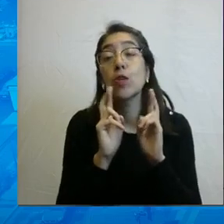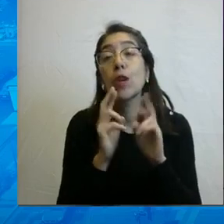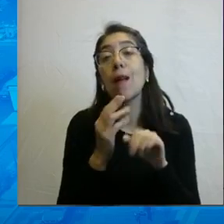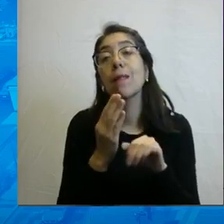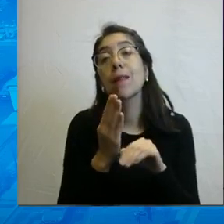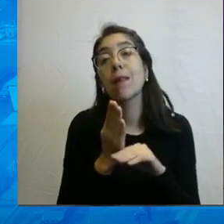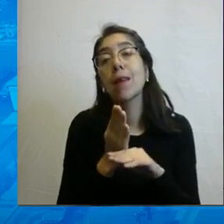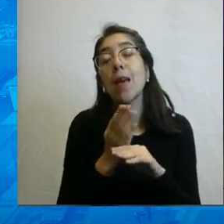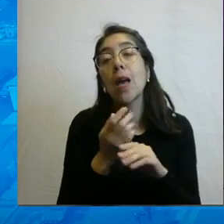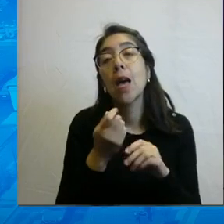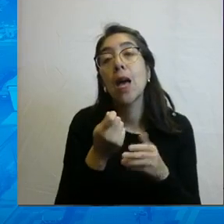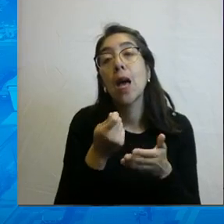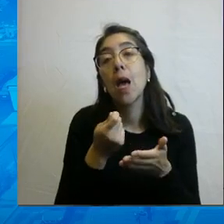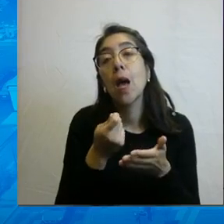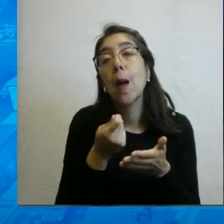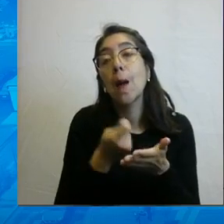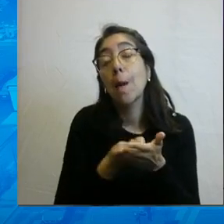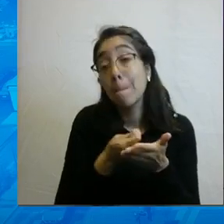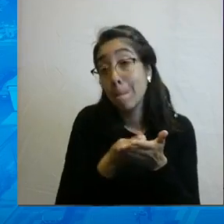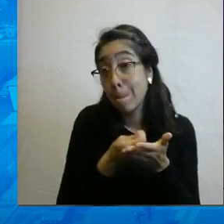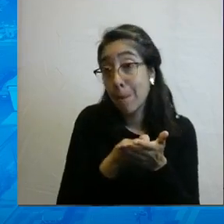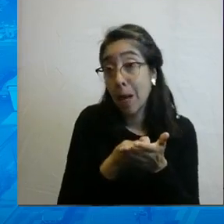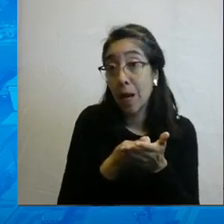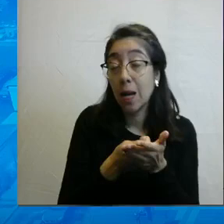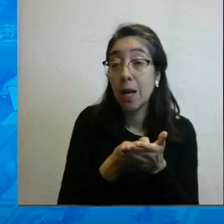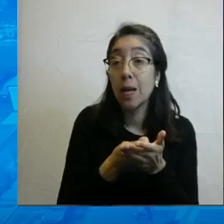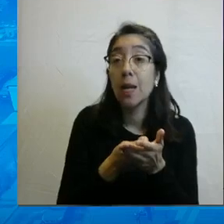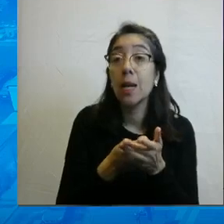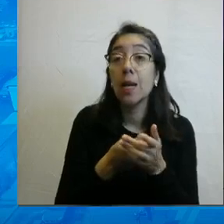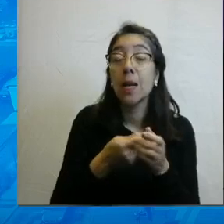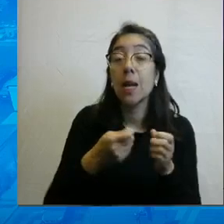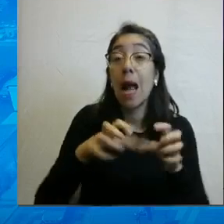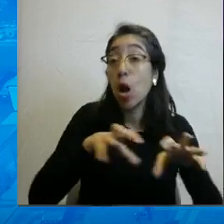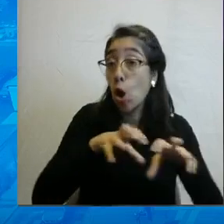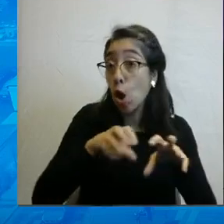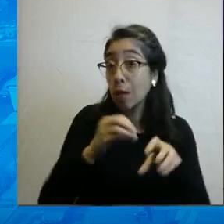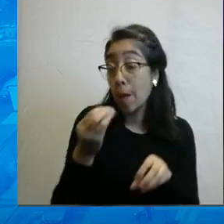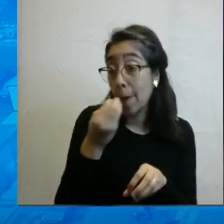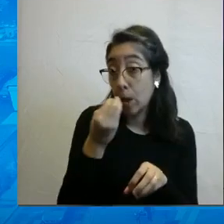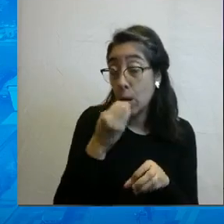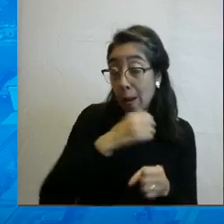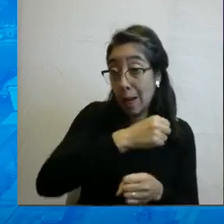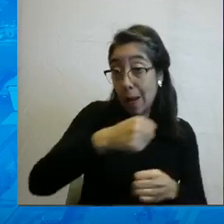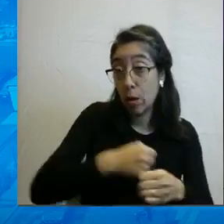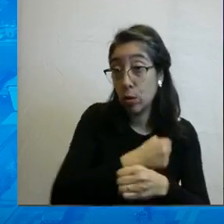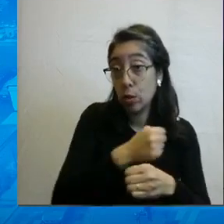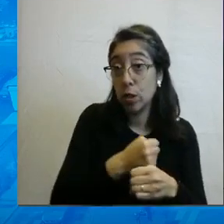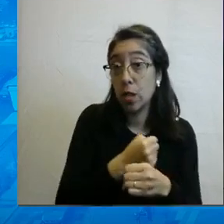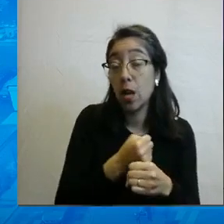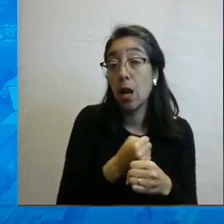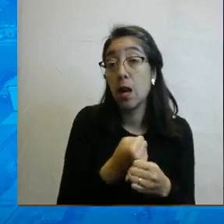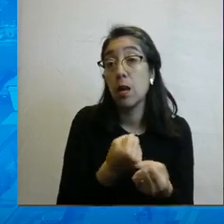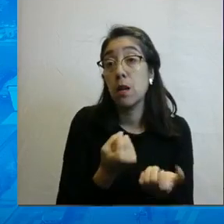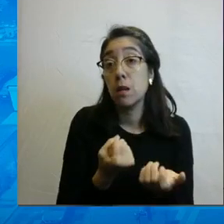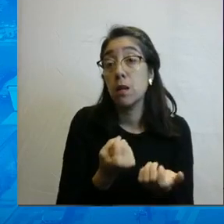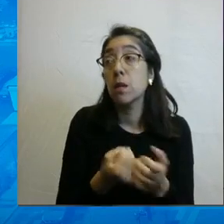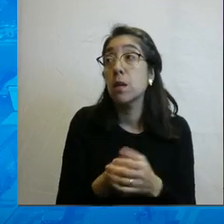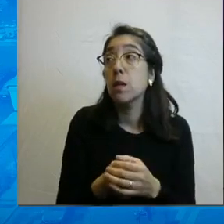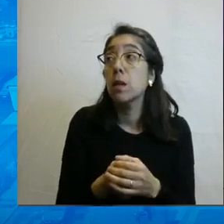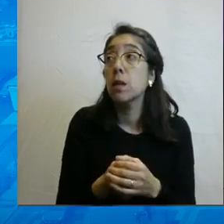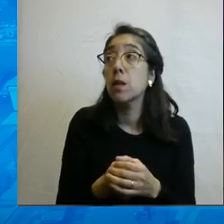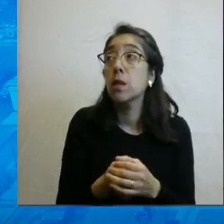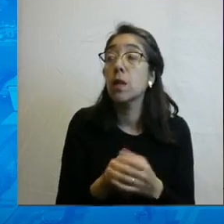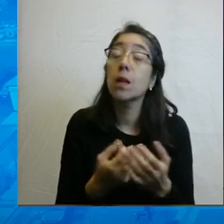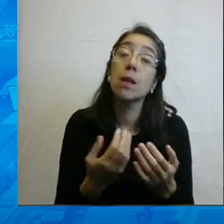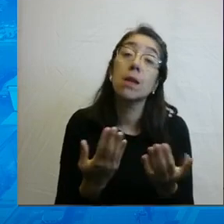mercadería, y si no entra gente, la mercadería se echa a perder y tiene que pagar igual a sus empleados, tiene compromiso. Entonces, en